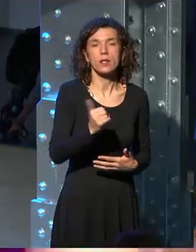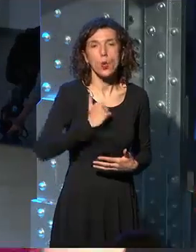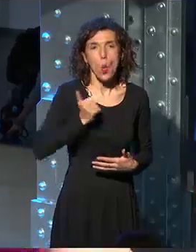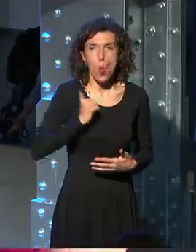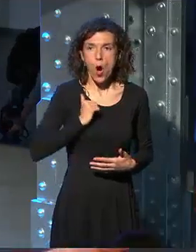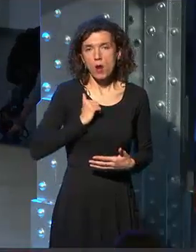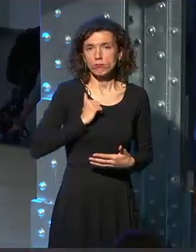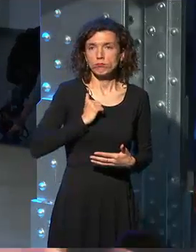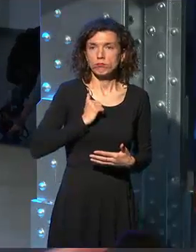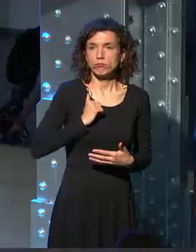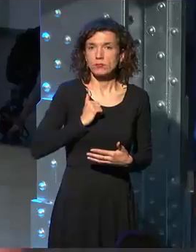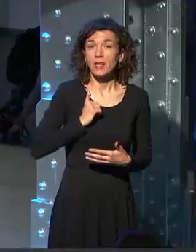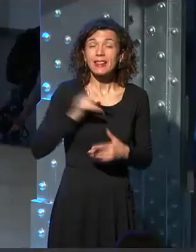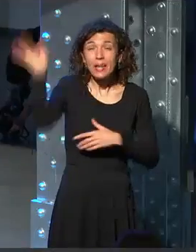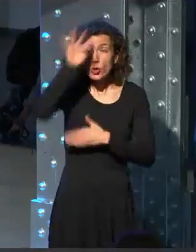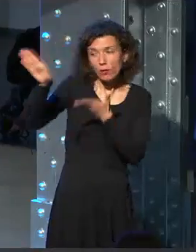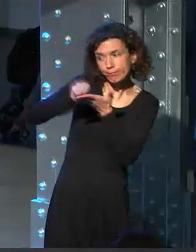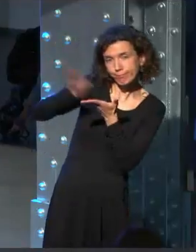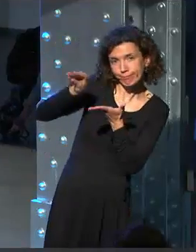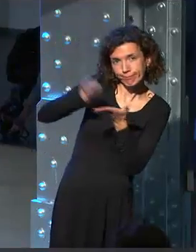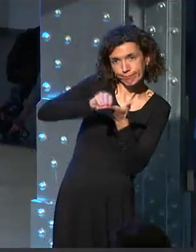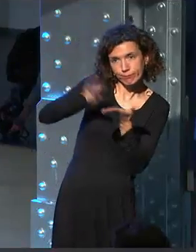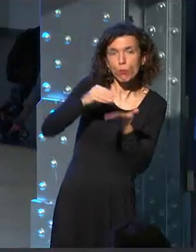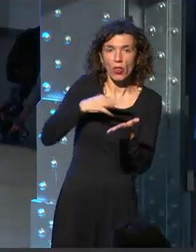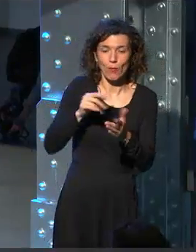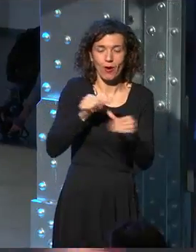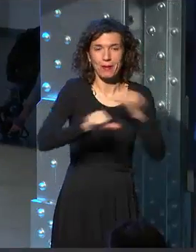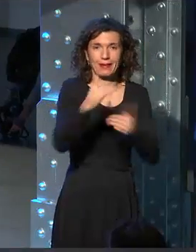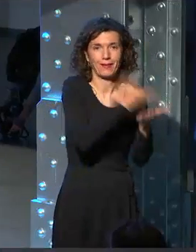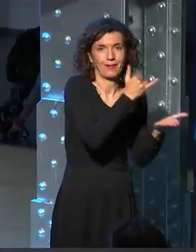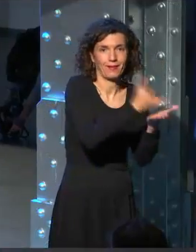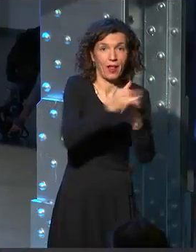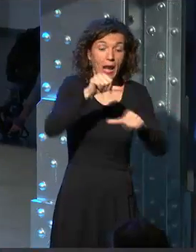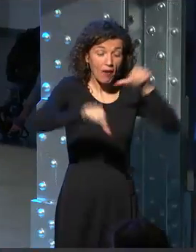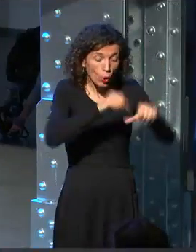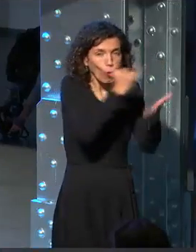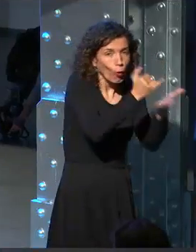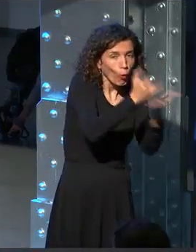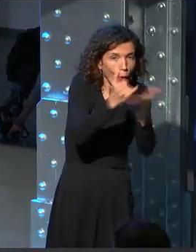gran abanico de teorías que podemos poner a prueba en el laboratorio.